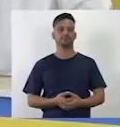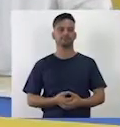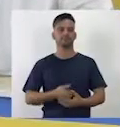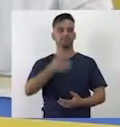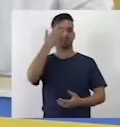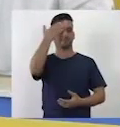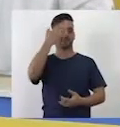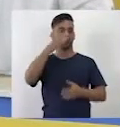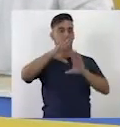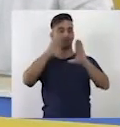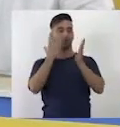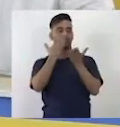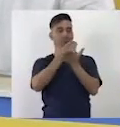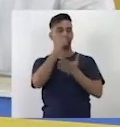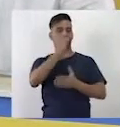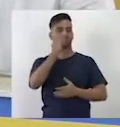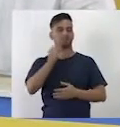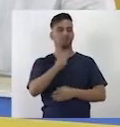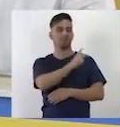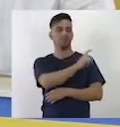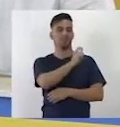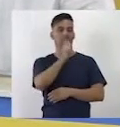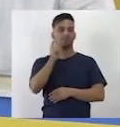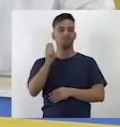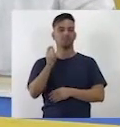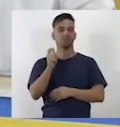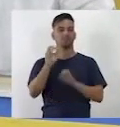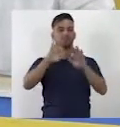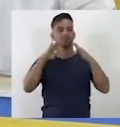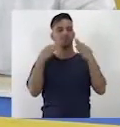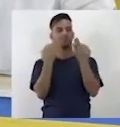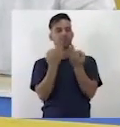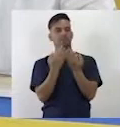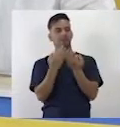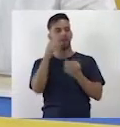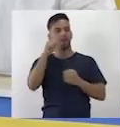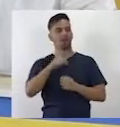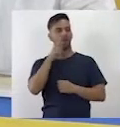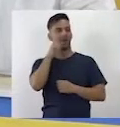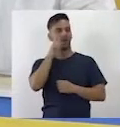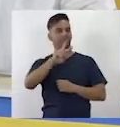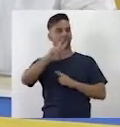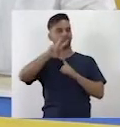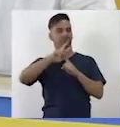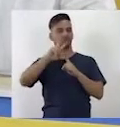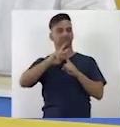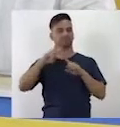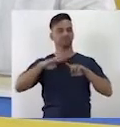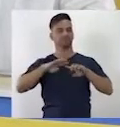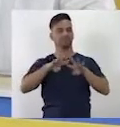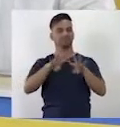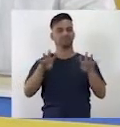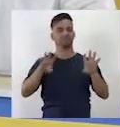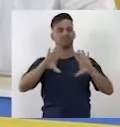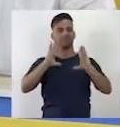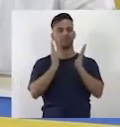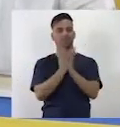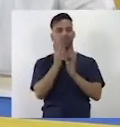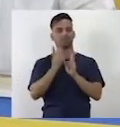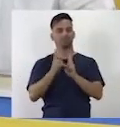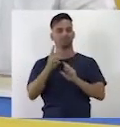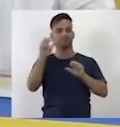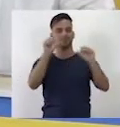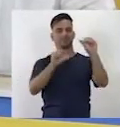saludos a todos los estudiantes profesores familiares que van a compartir con nosotros hoy esta